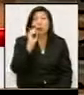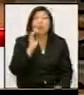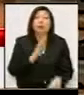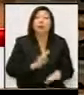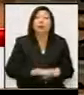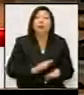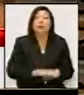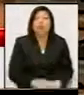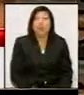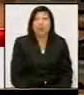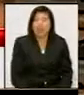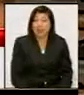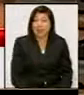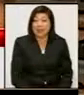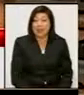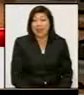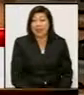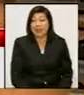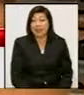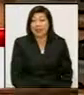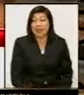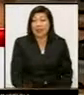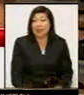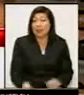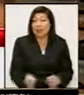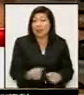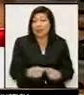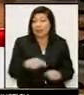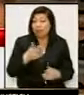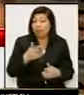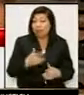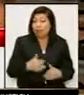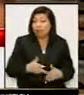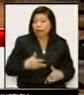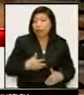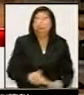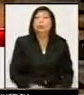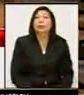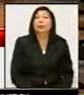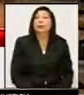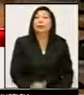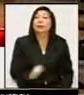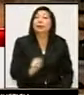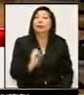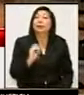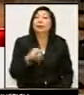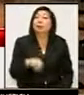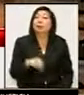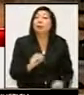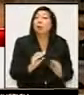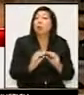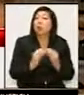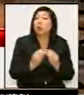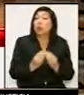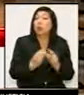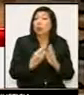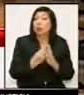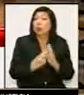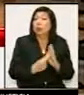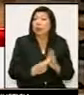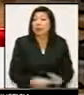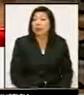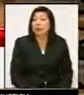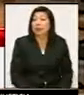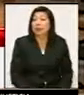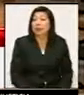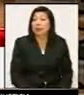respecto de el servicio ferroviario. Si se han dado un conjunto de resoluciones, que